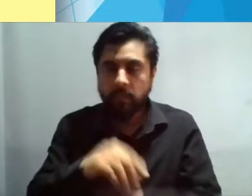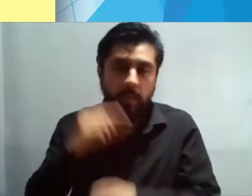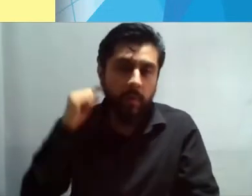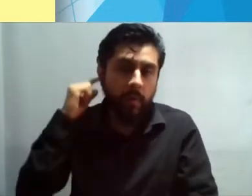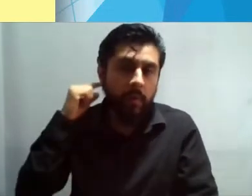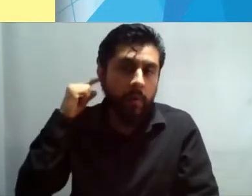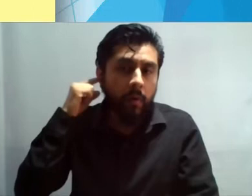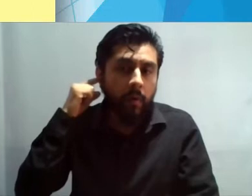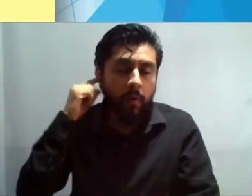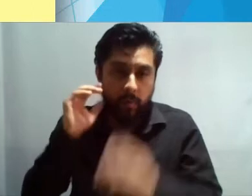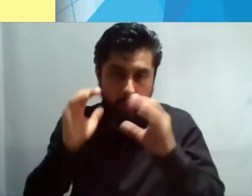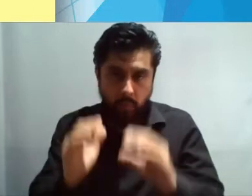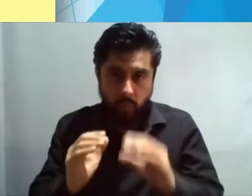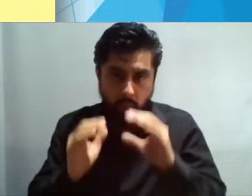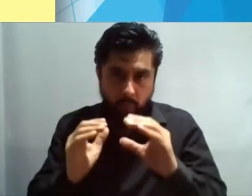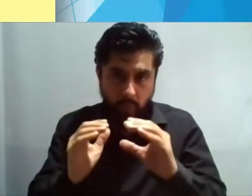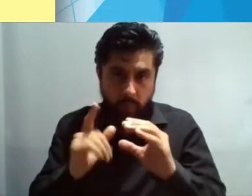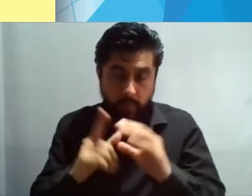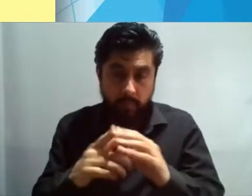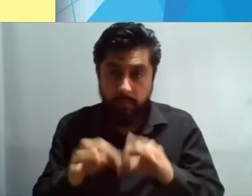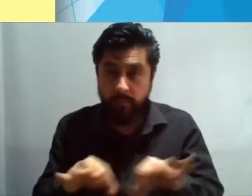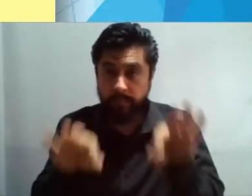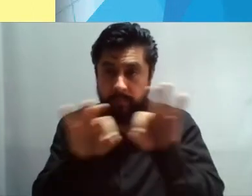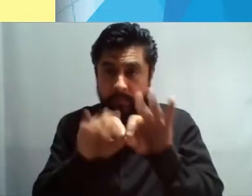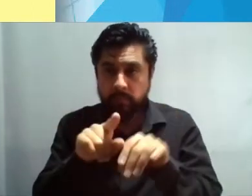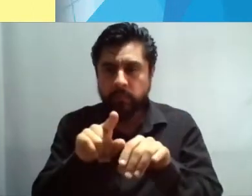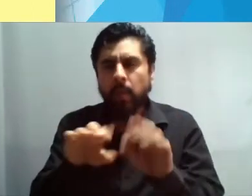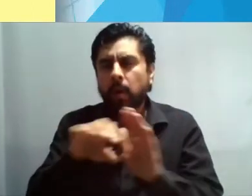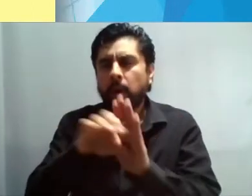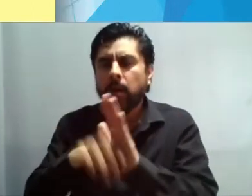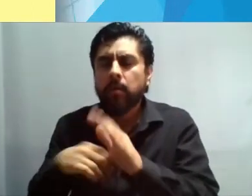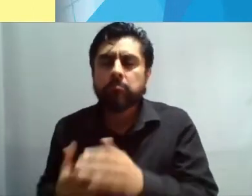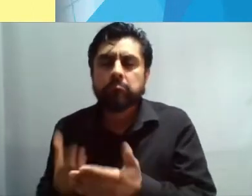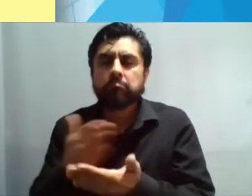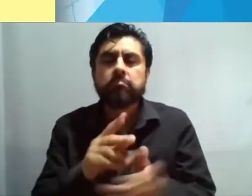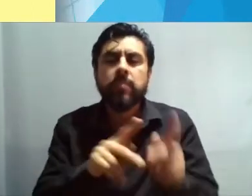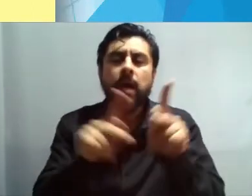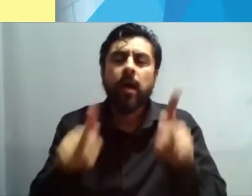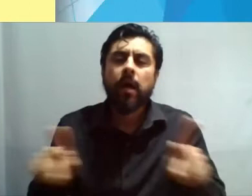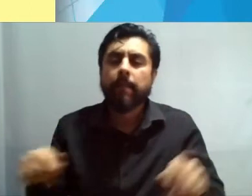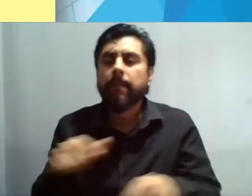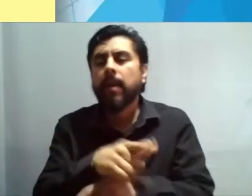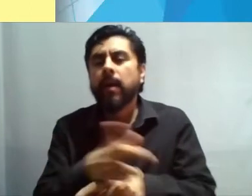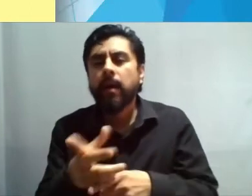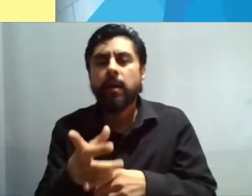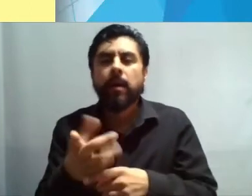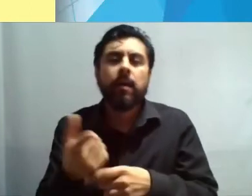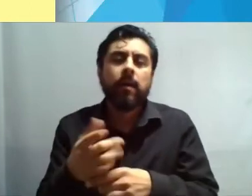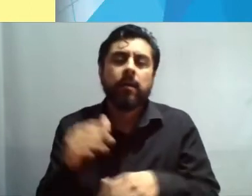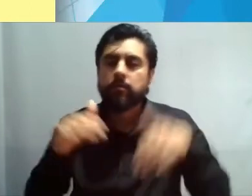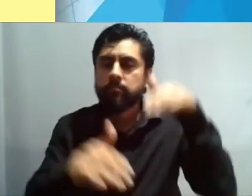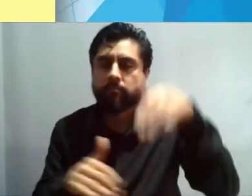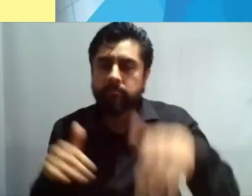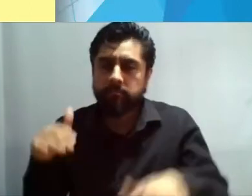un cuidado adicional? Cuando vamos a la alberca, vamos a la playa, nos da comezón en el oído y nos rascamos